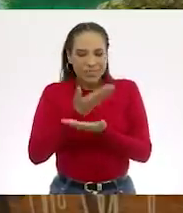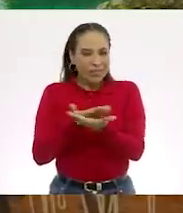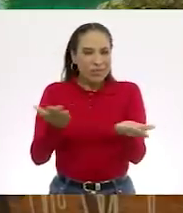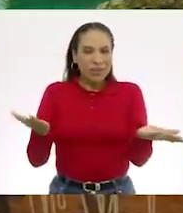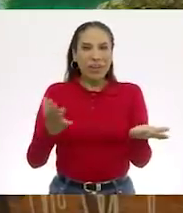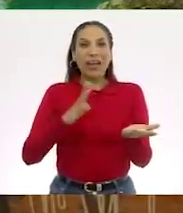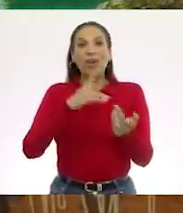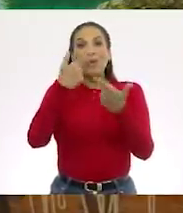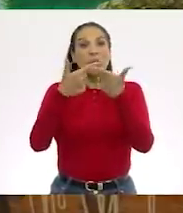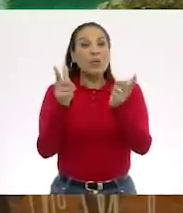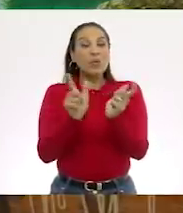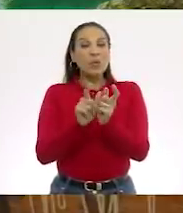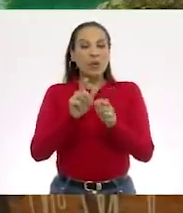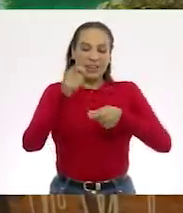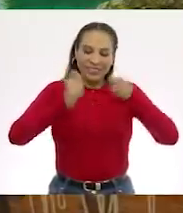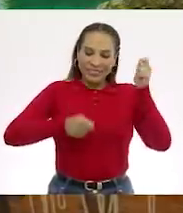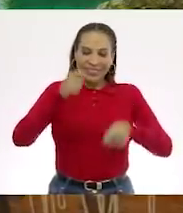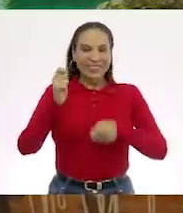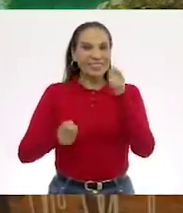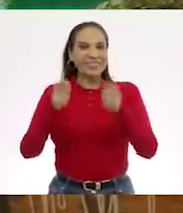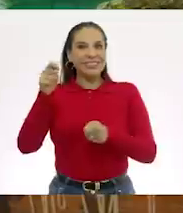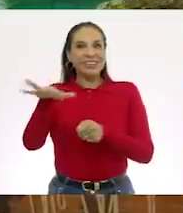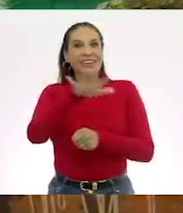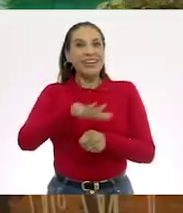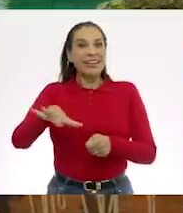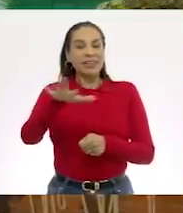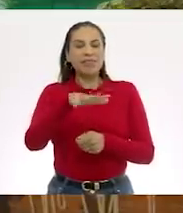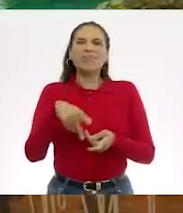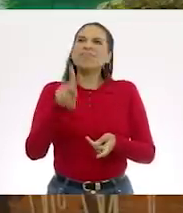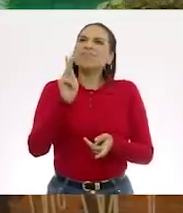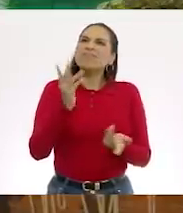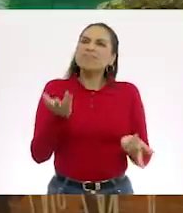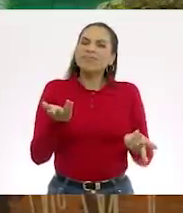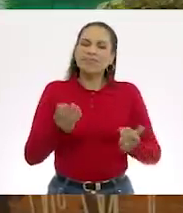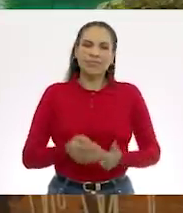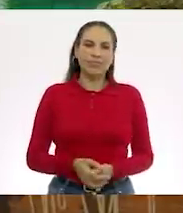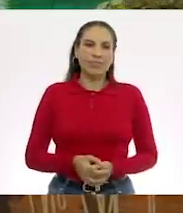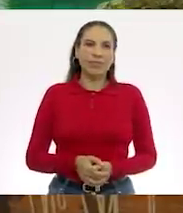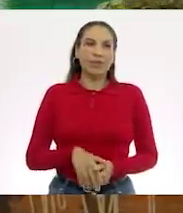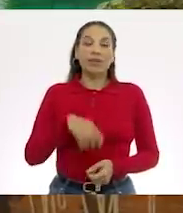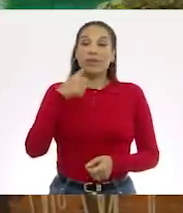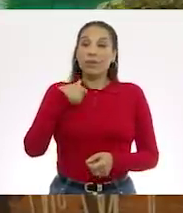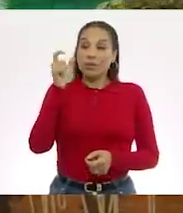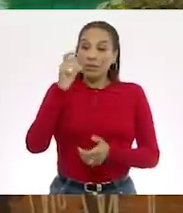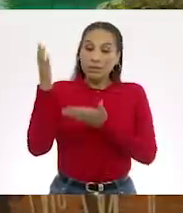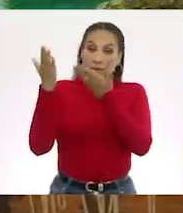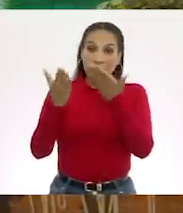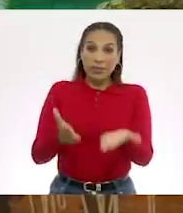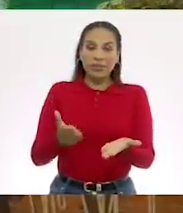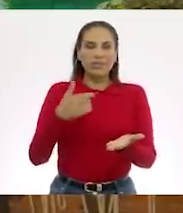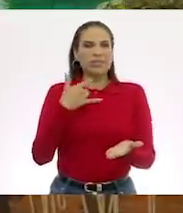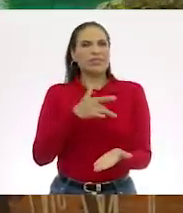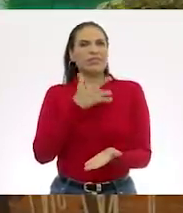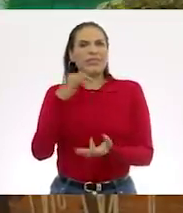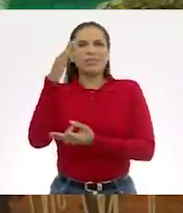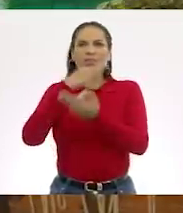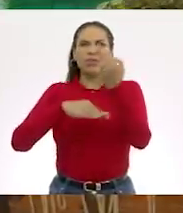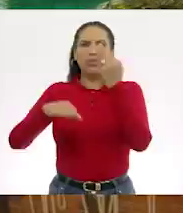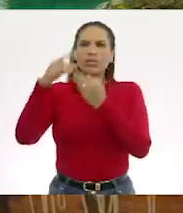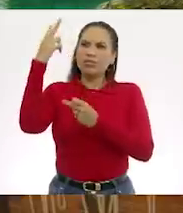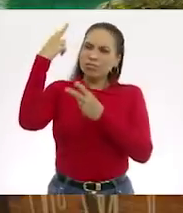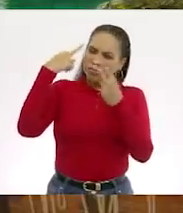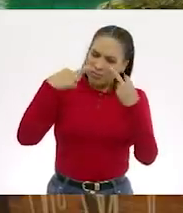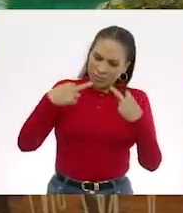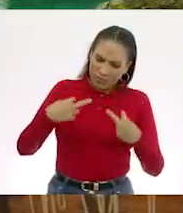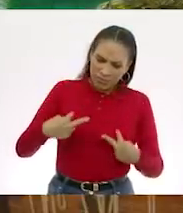y hasta un grupo tocando en vivo. Pero desde que llegué, sentí como todo el mundo se me